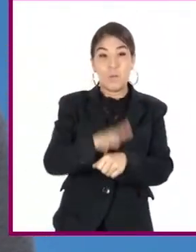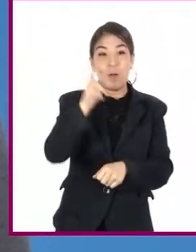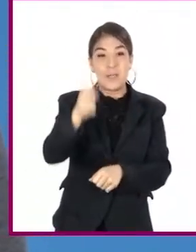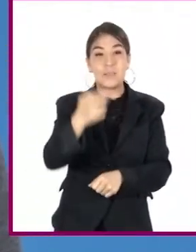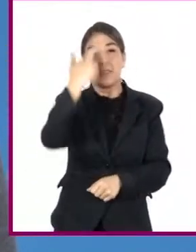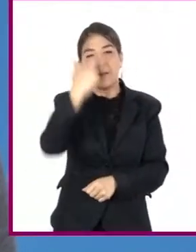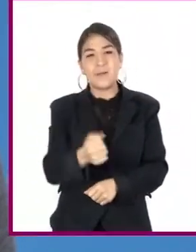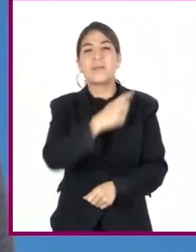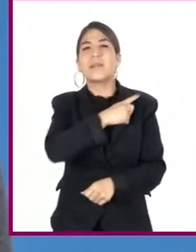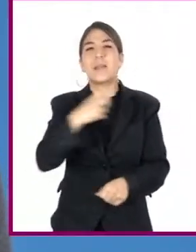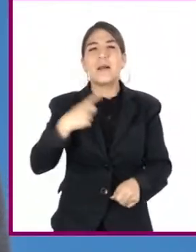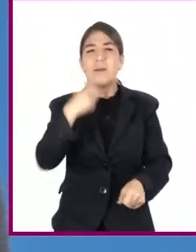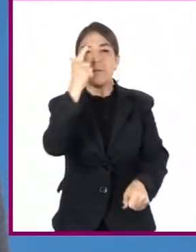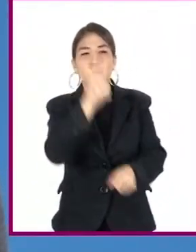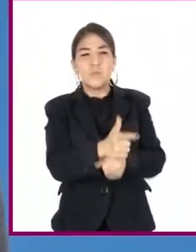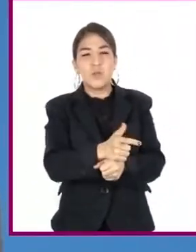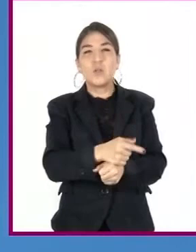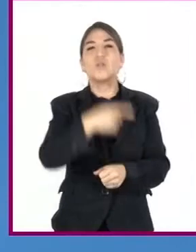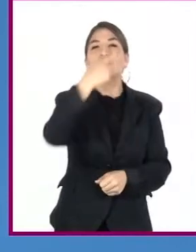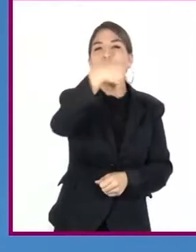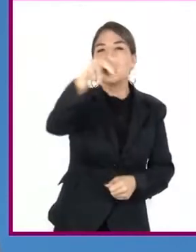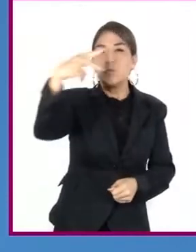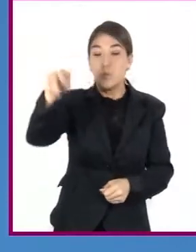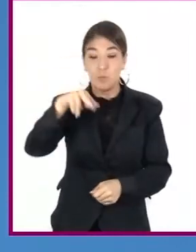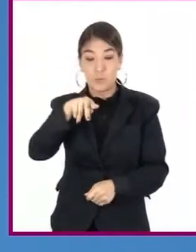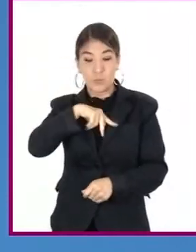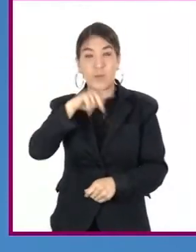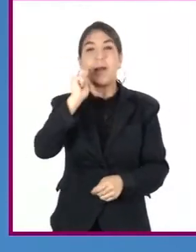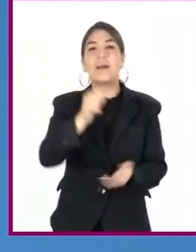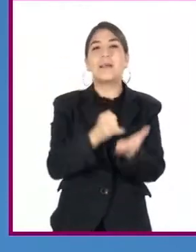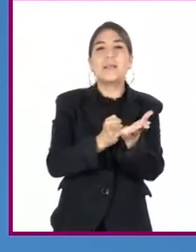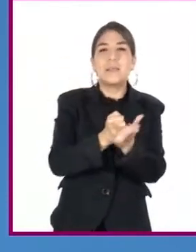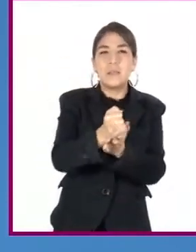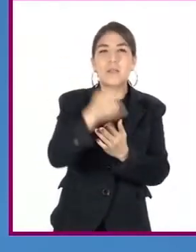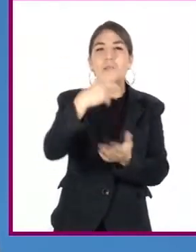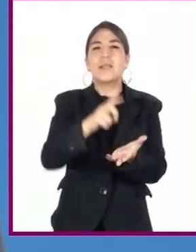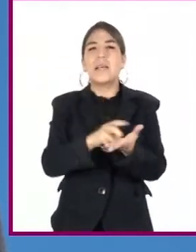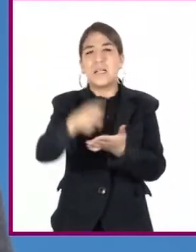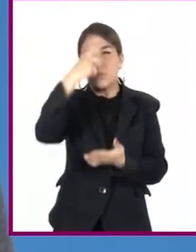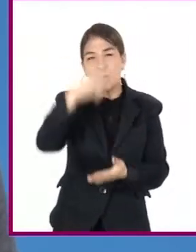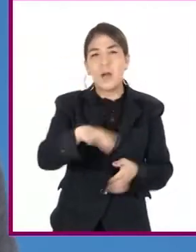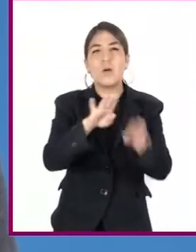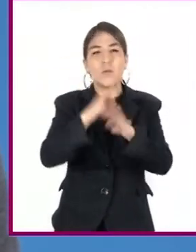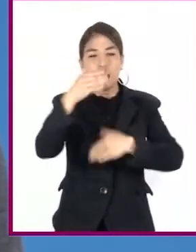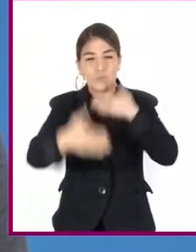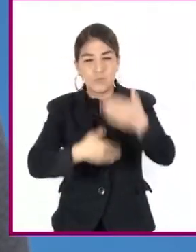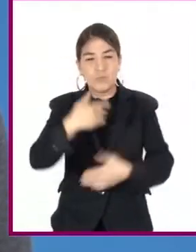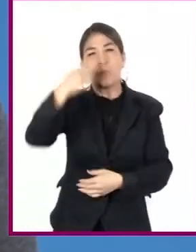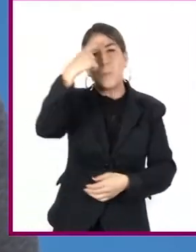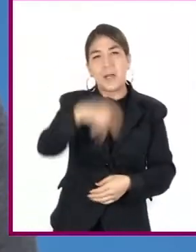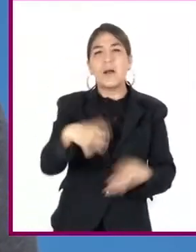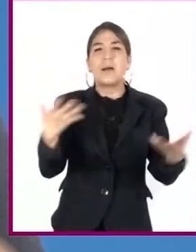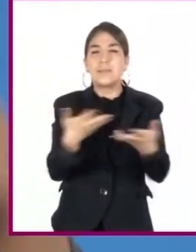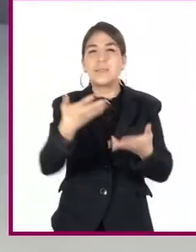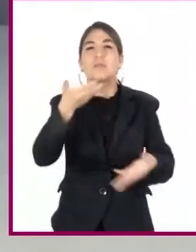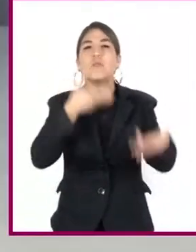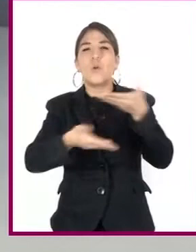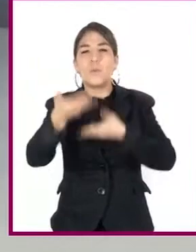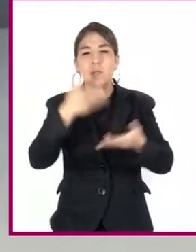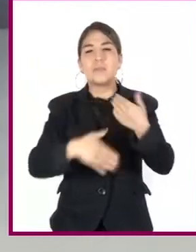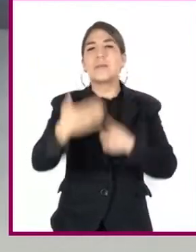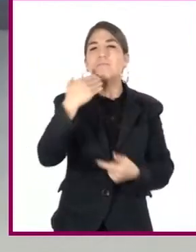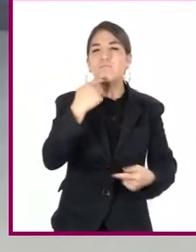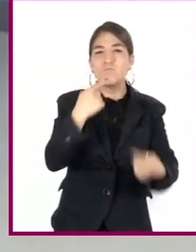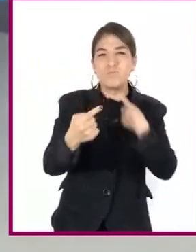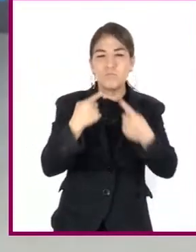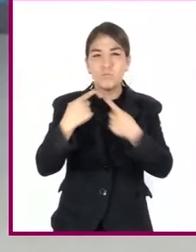debemos identificar nuestros derechos y los valores que debemos promover para tener una convivencia democrática.